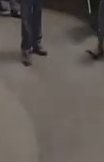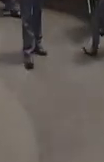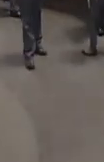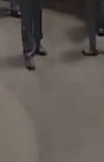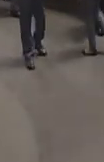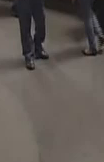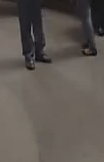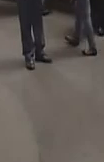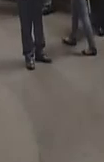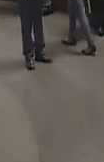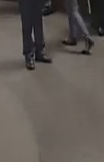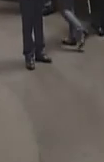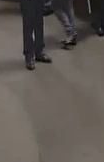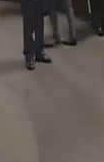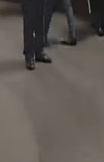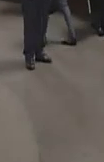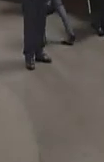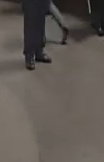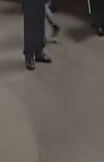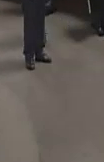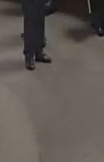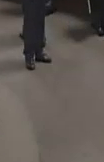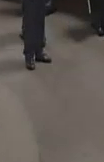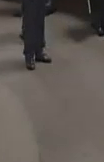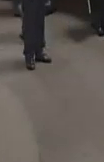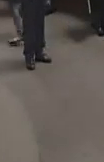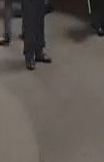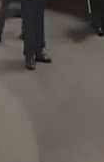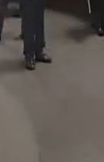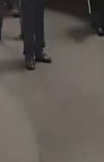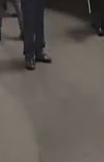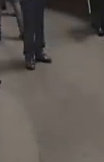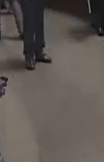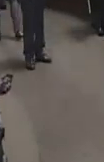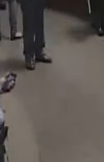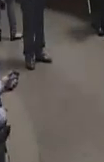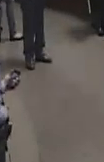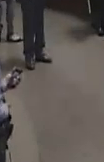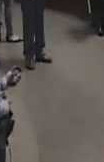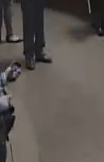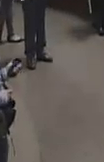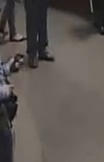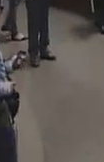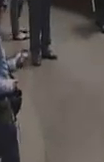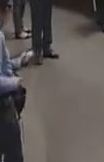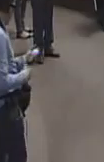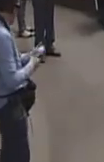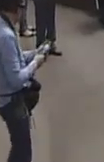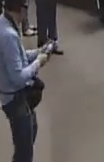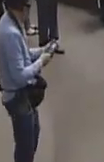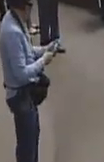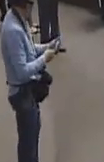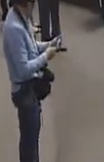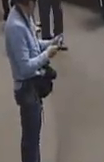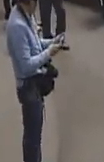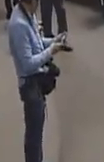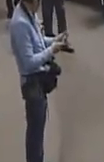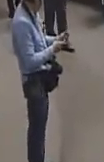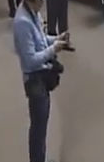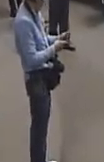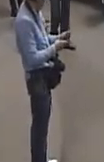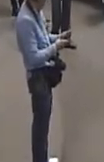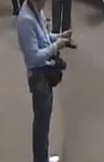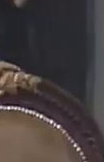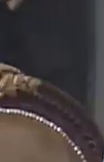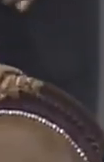atreve a defender lo indefendible en este recinto. El único que lee y hace interpretaciones